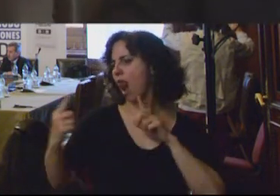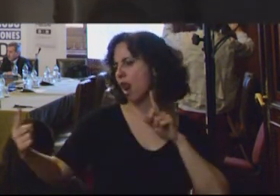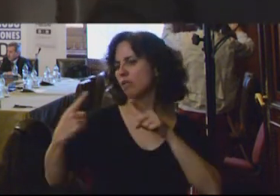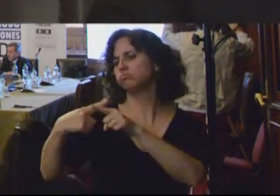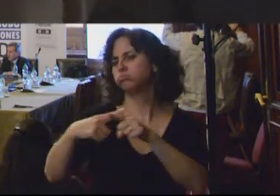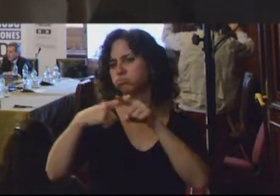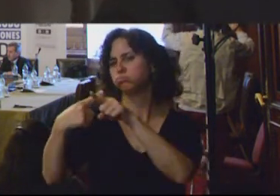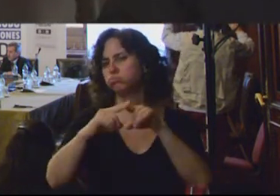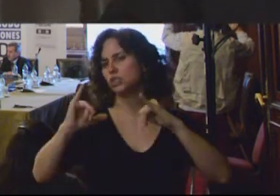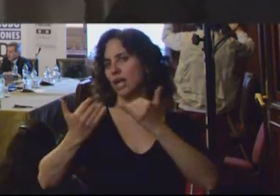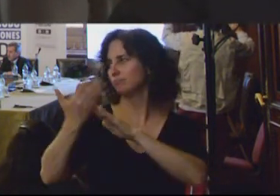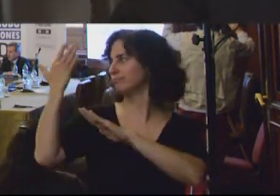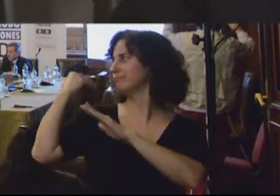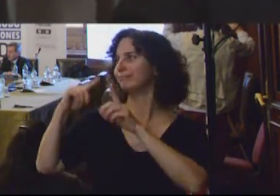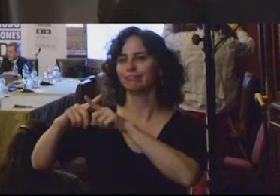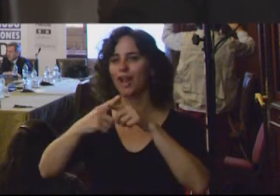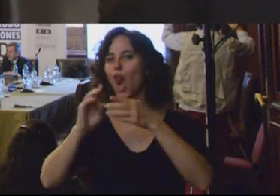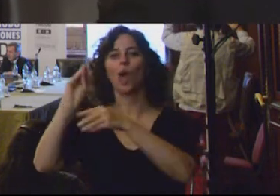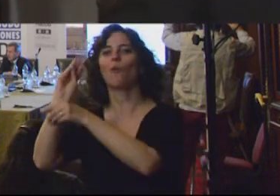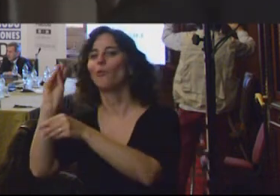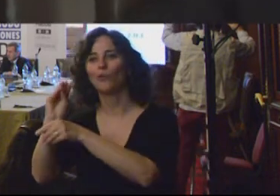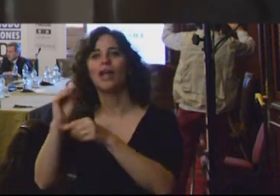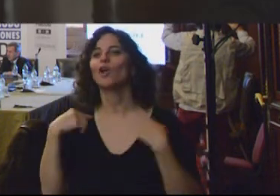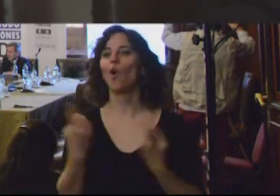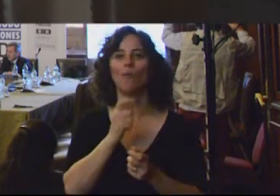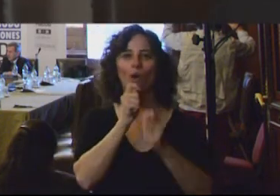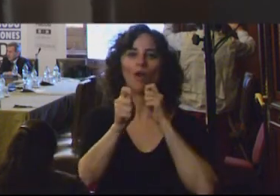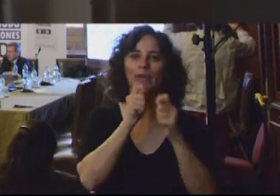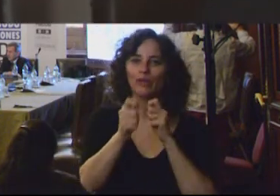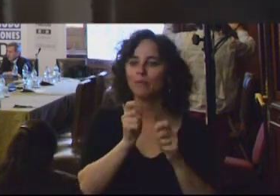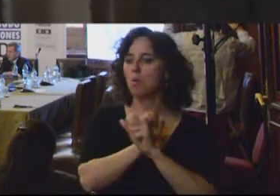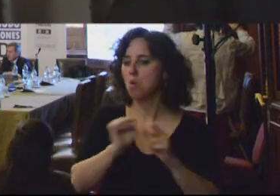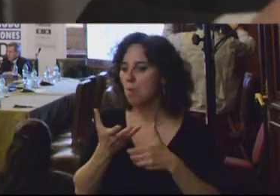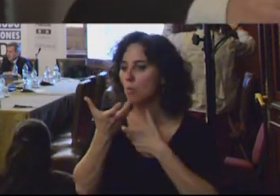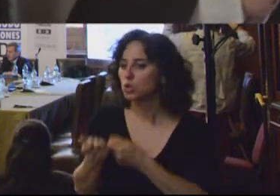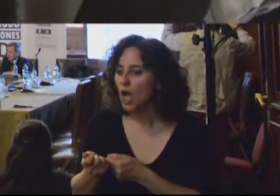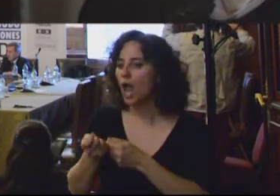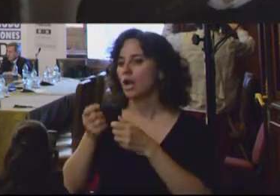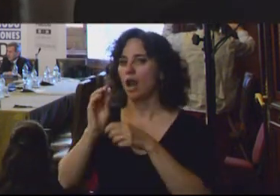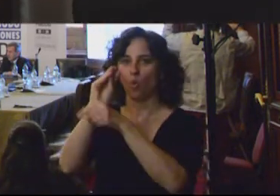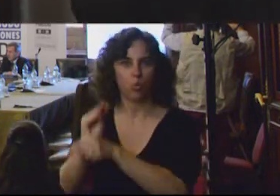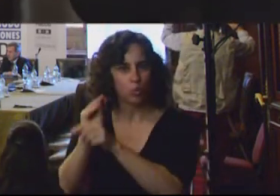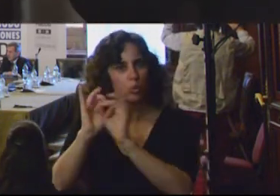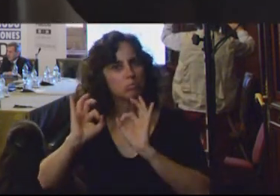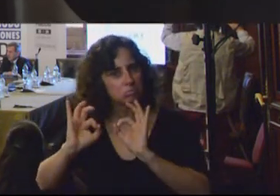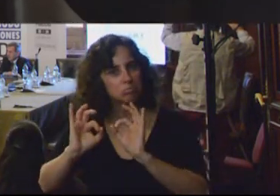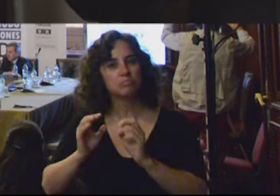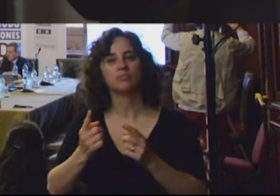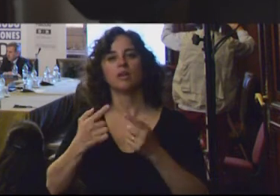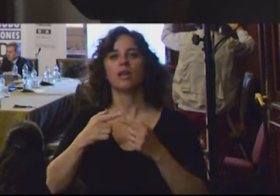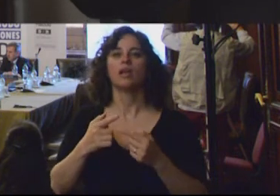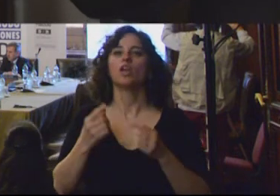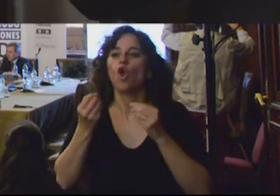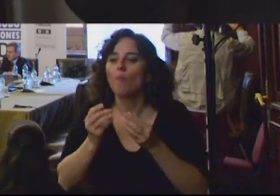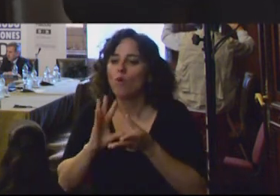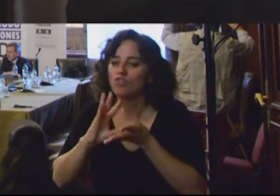esto de lo cultural y cómo ayudamos los medios a consolidar la democracia. Una primera cosa que le